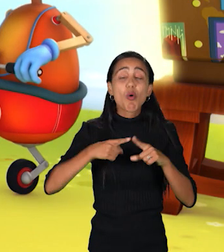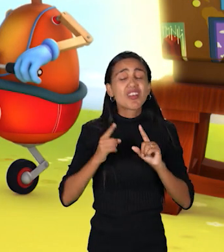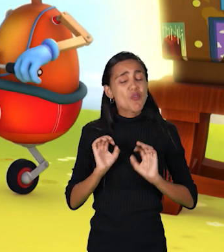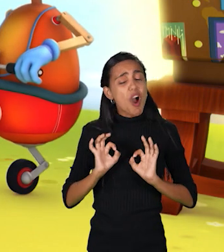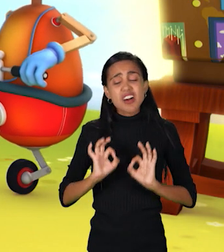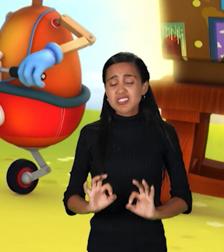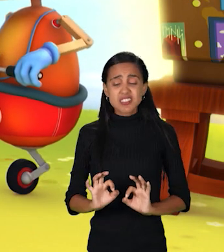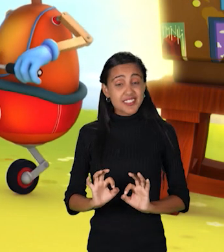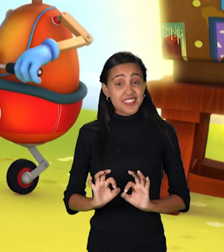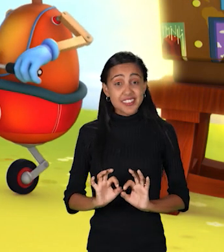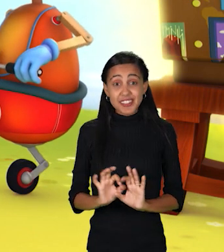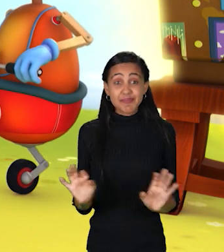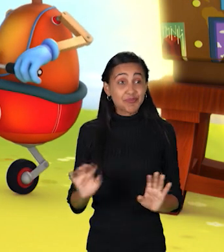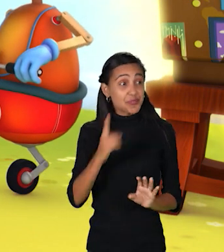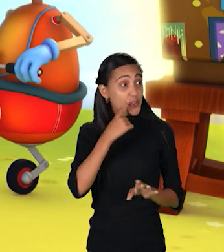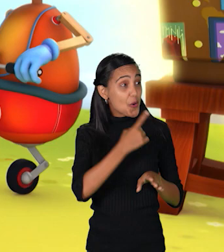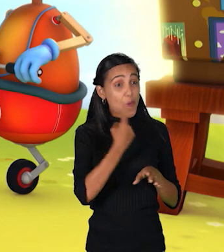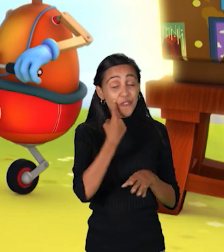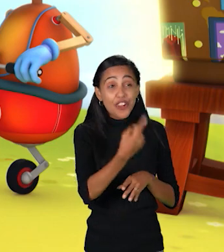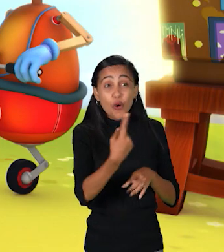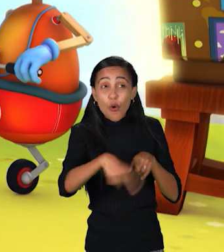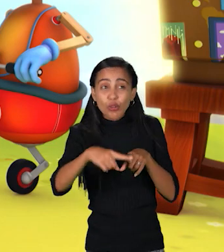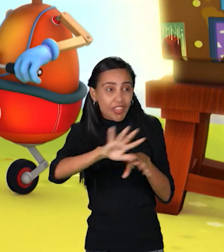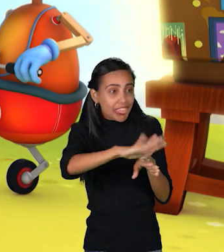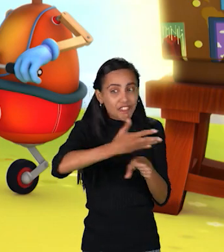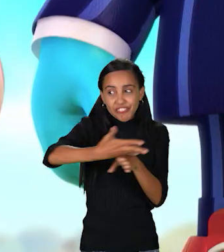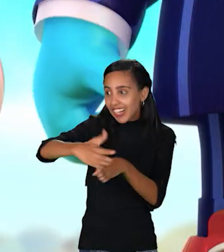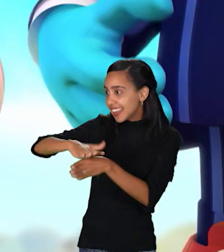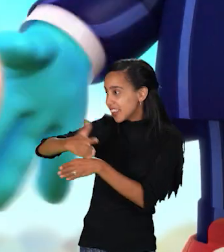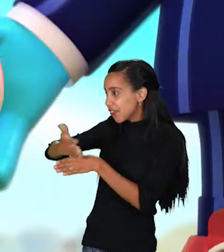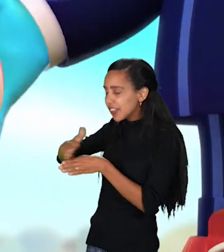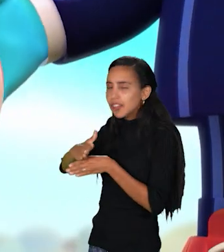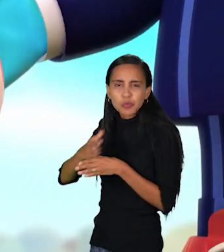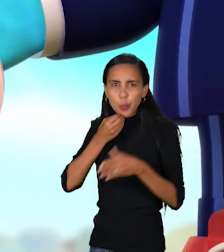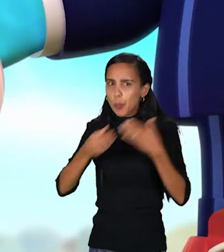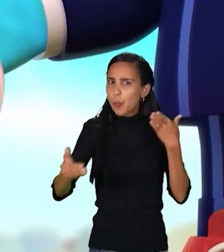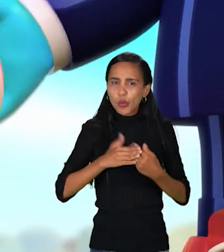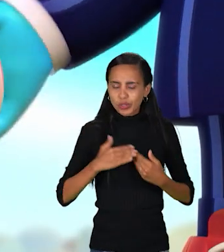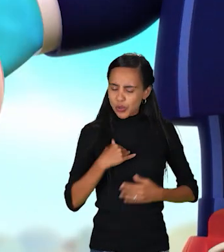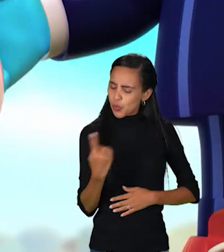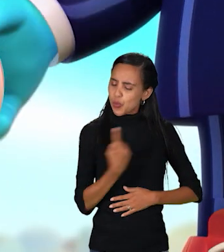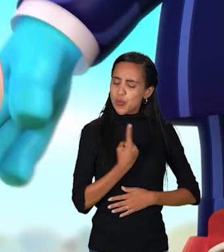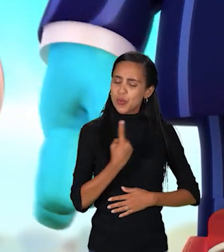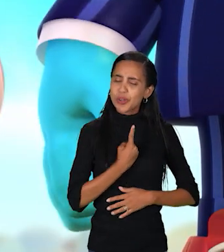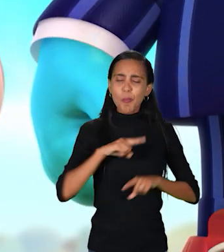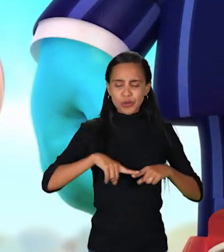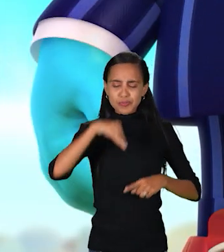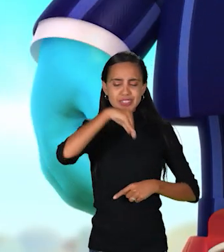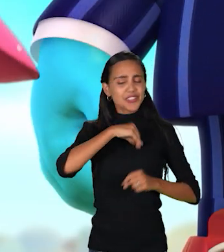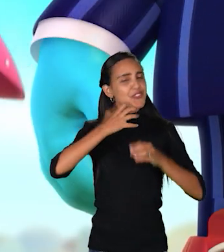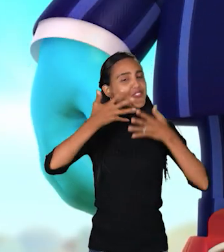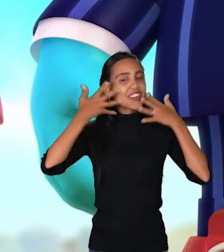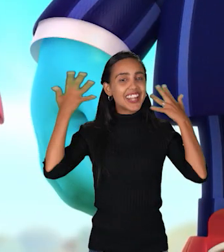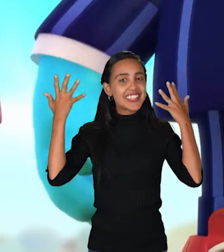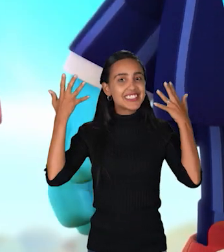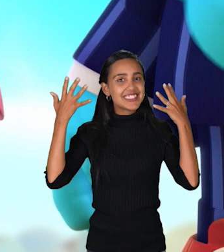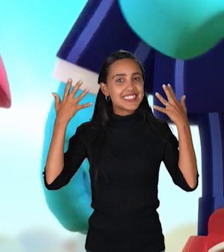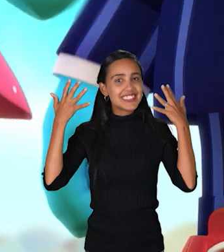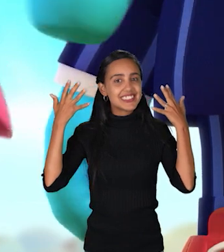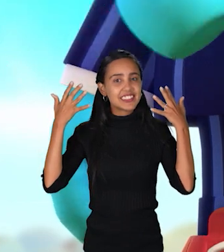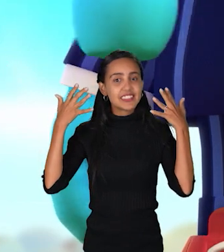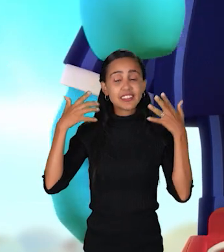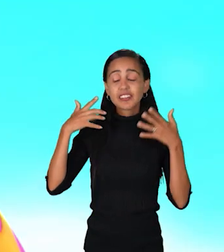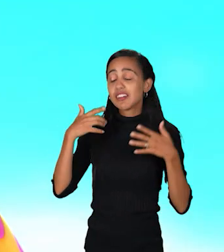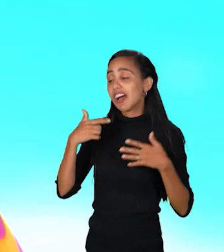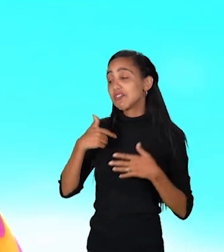soy. Mis diferencias con los demás me hacen único. Y eso me hace muy feliz. Soy